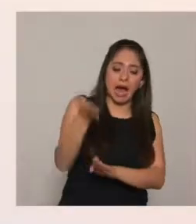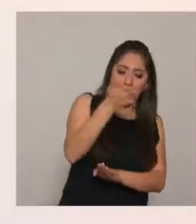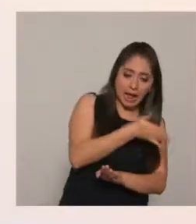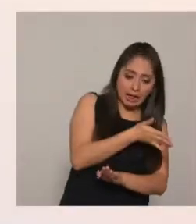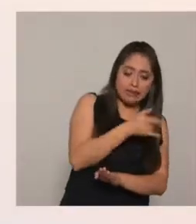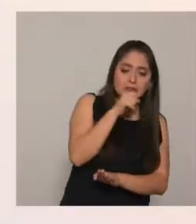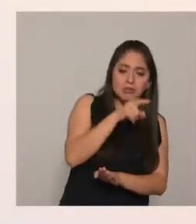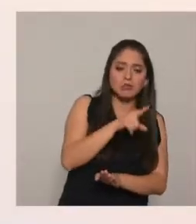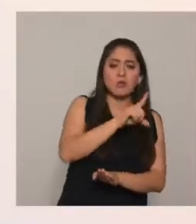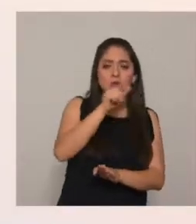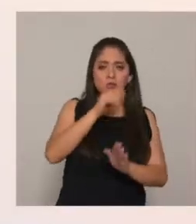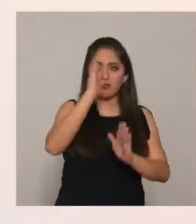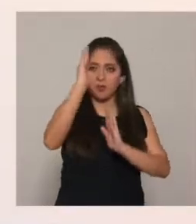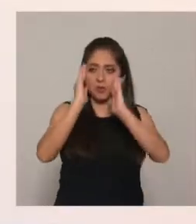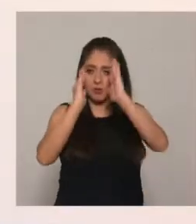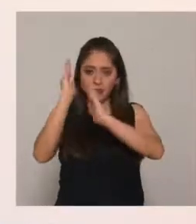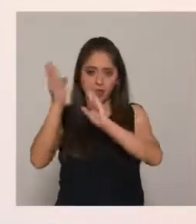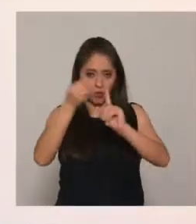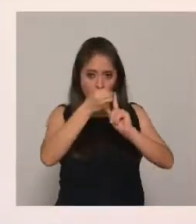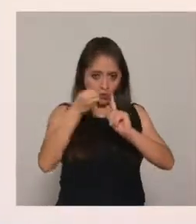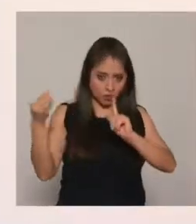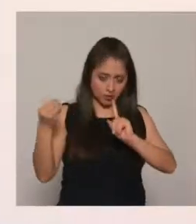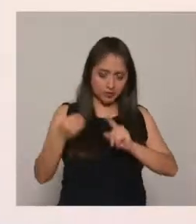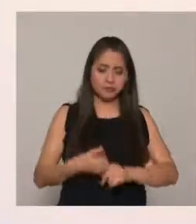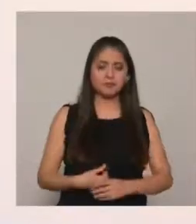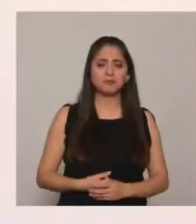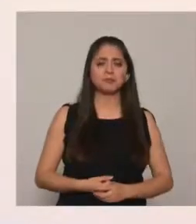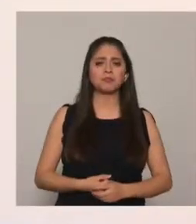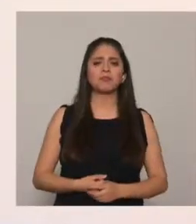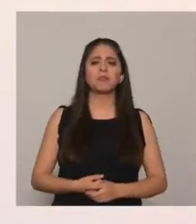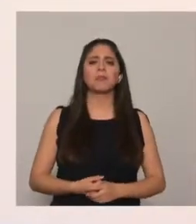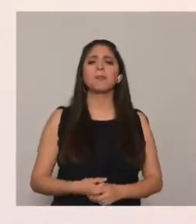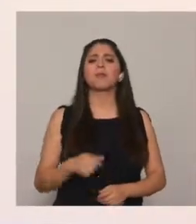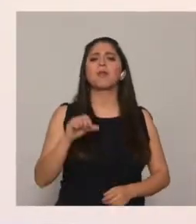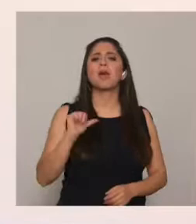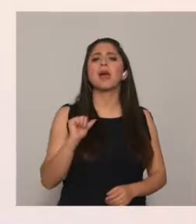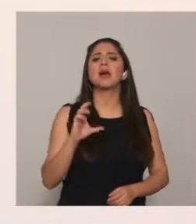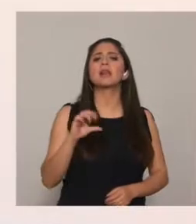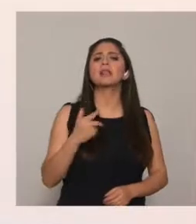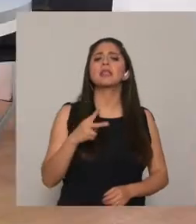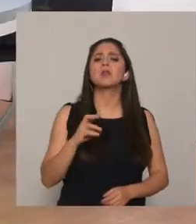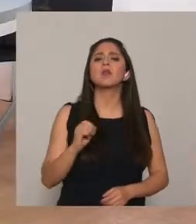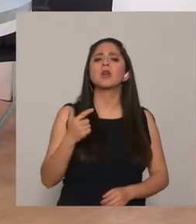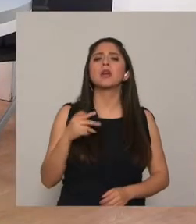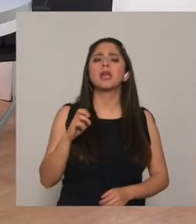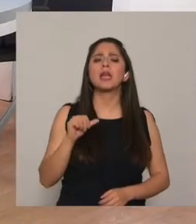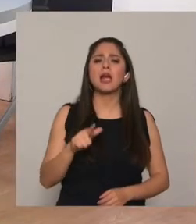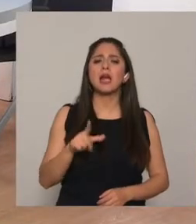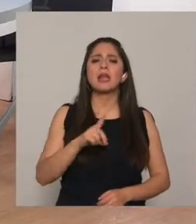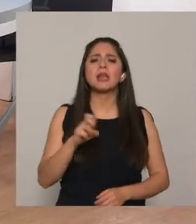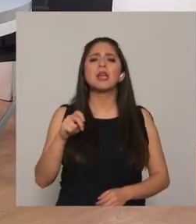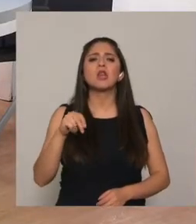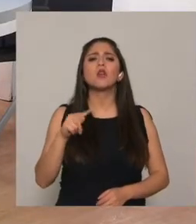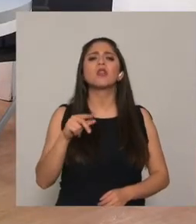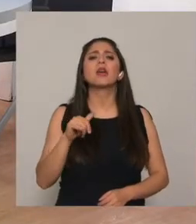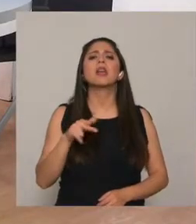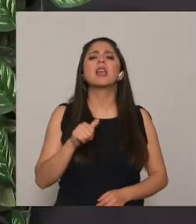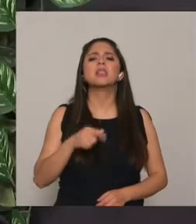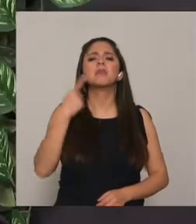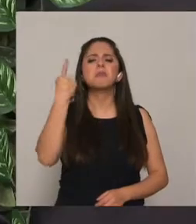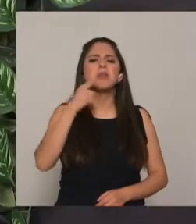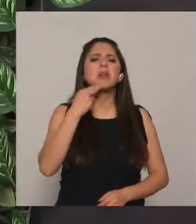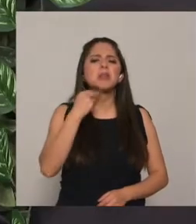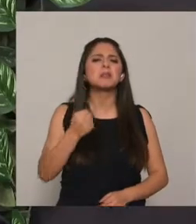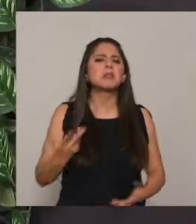hayan venido abajo estos anaqueles. ¿Para qué sirve este Archivo General de Notarías? El Archivo General de Notarías es